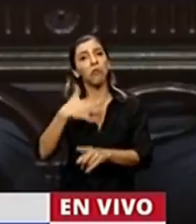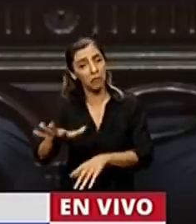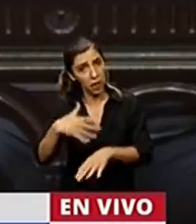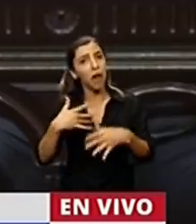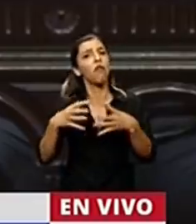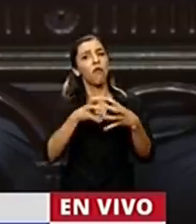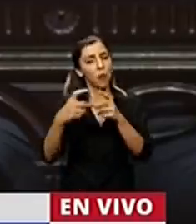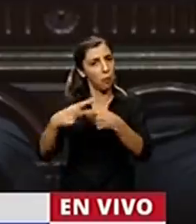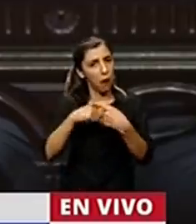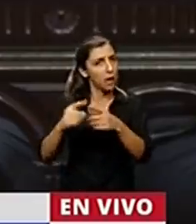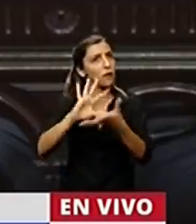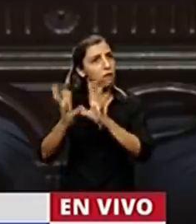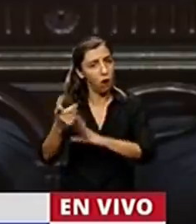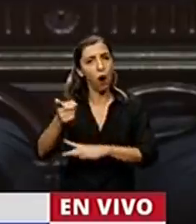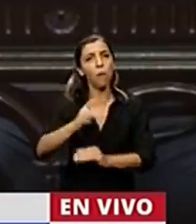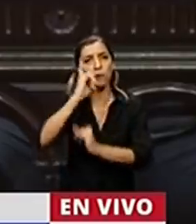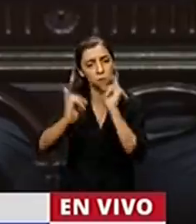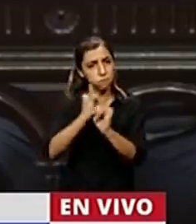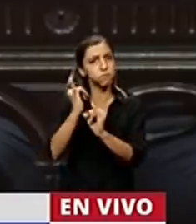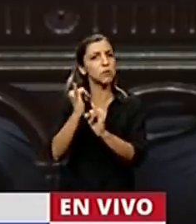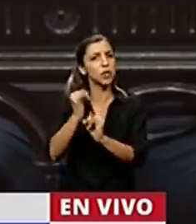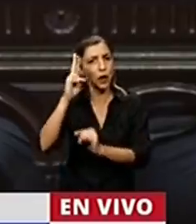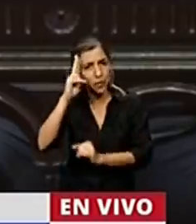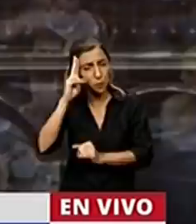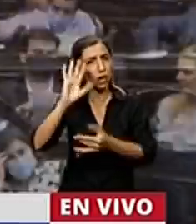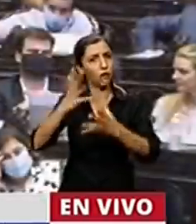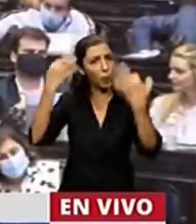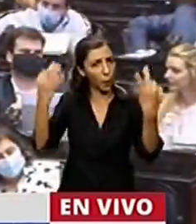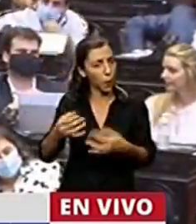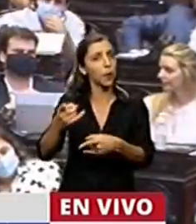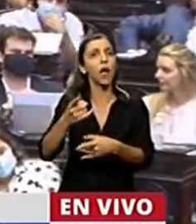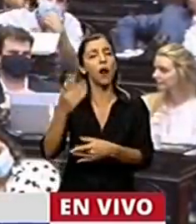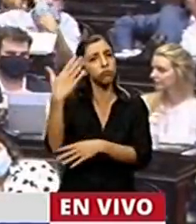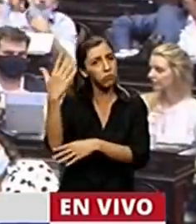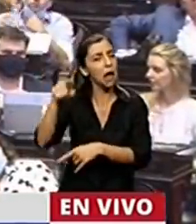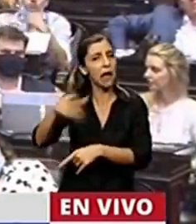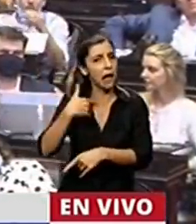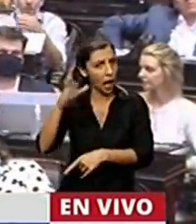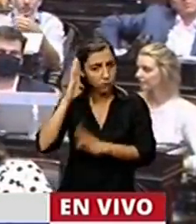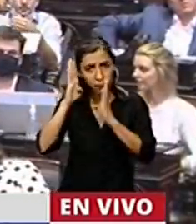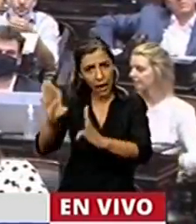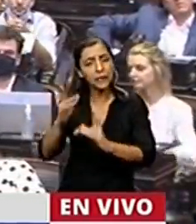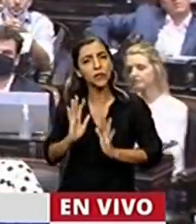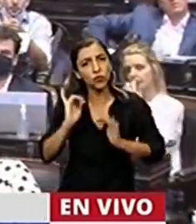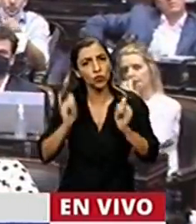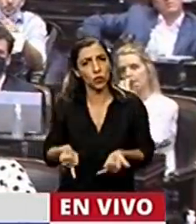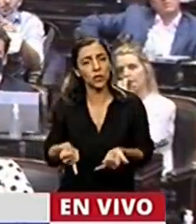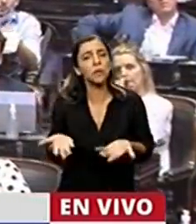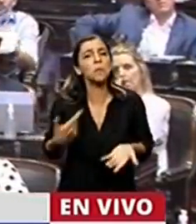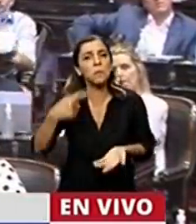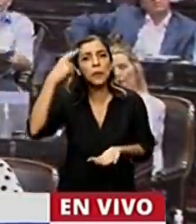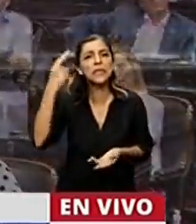debatibles y discutibles y expresado con mucho respeto y altura, lo cual es bueno para este Parlamento. Pero estaba pensando qué es lo que